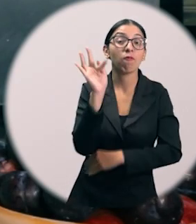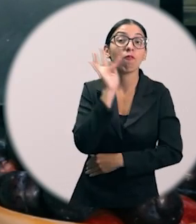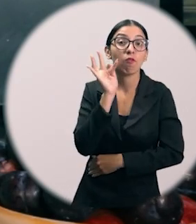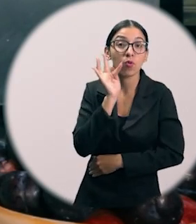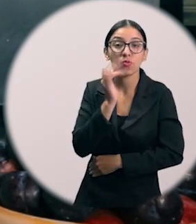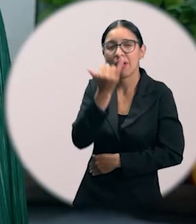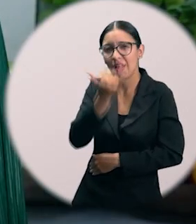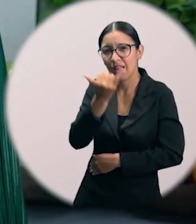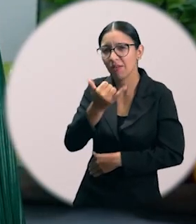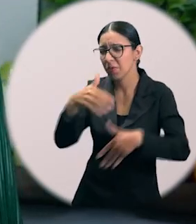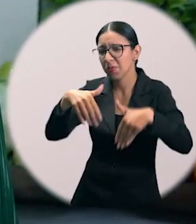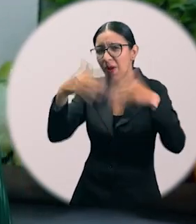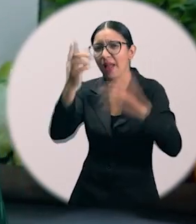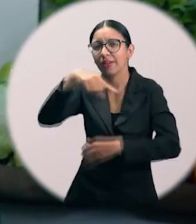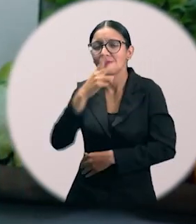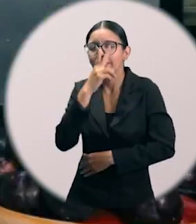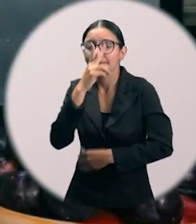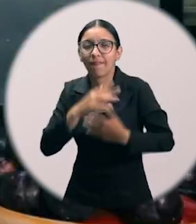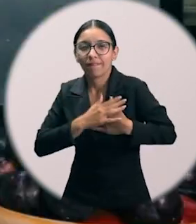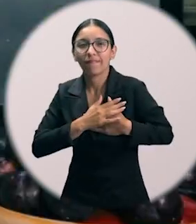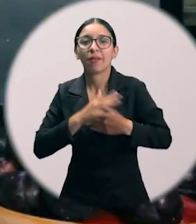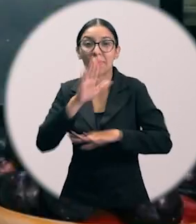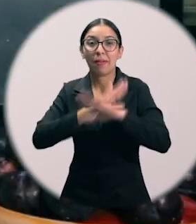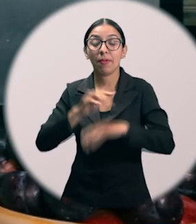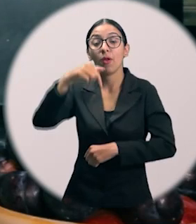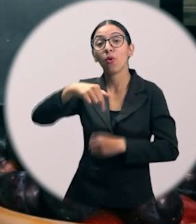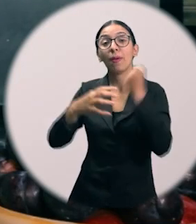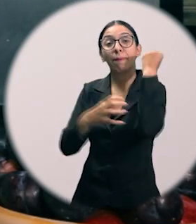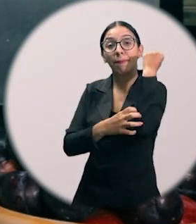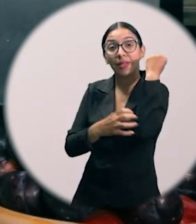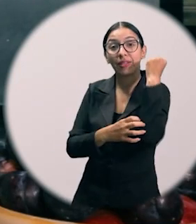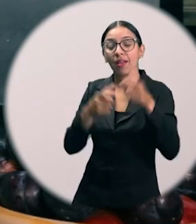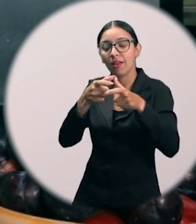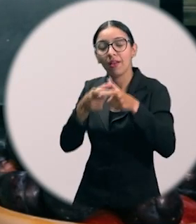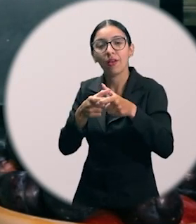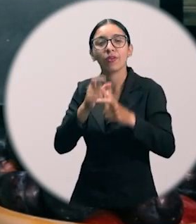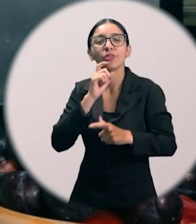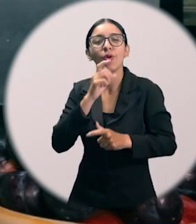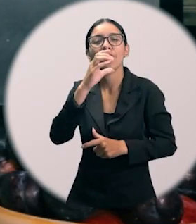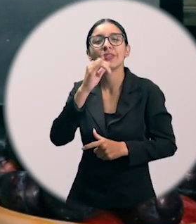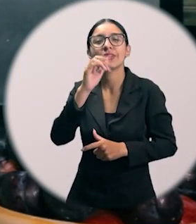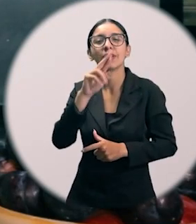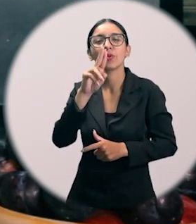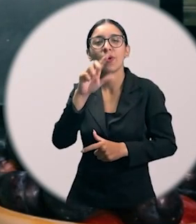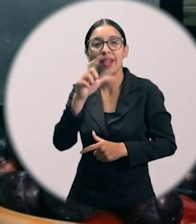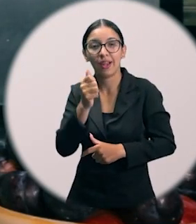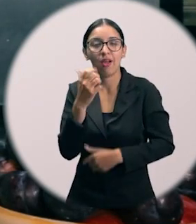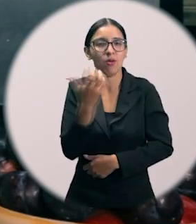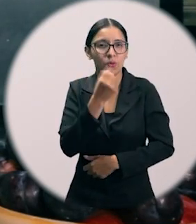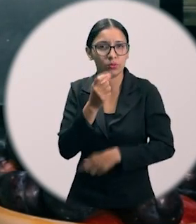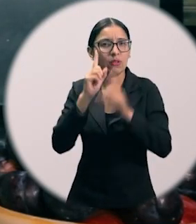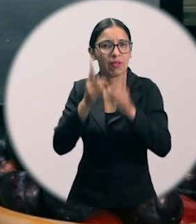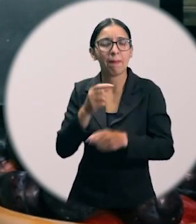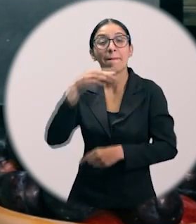estación que tengamos y con las que más nos gusten. Yo el día de hoy voy a usar piña y ciruela, que es una fruta de temporada.